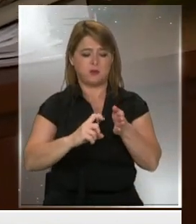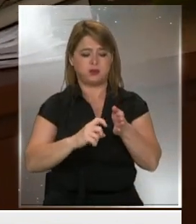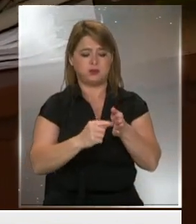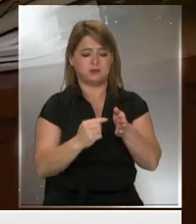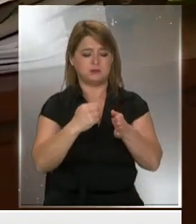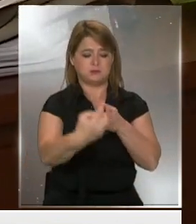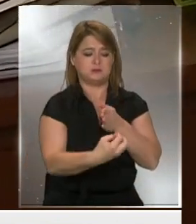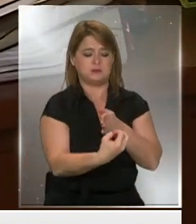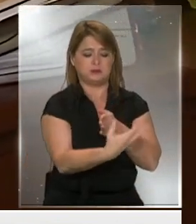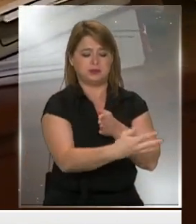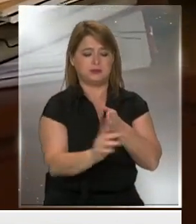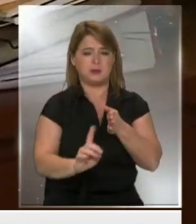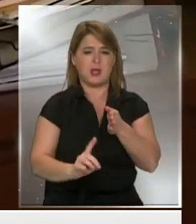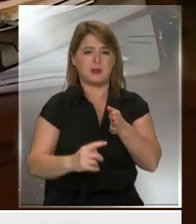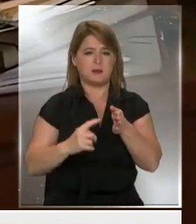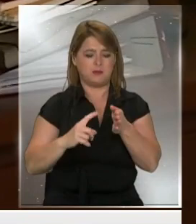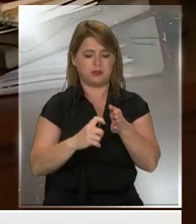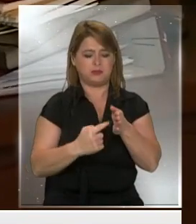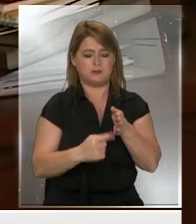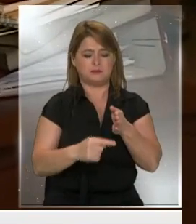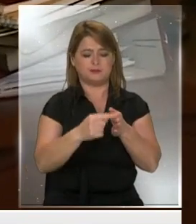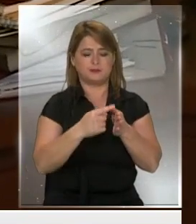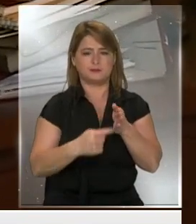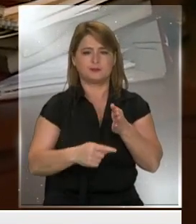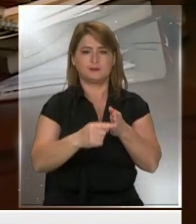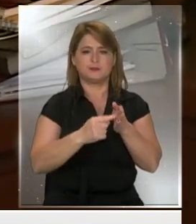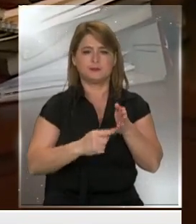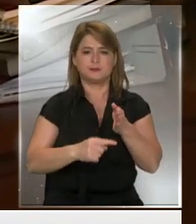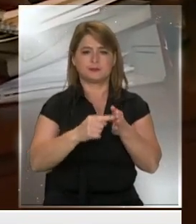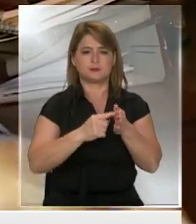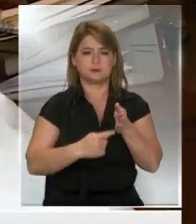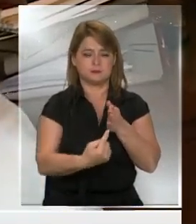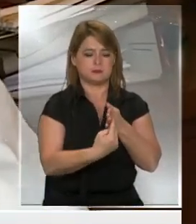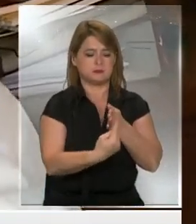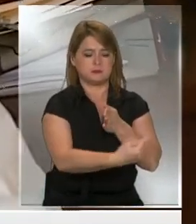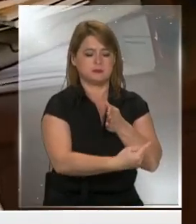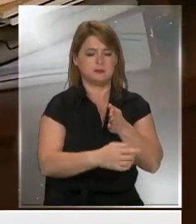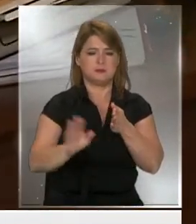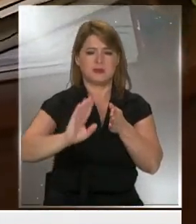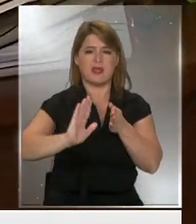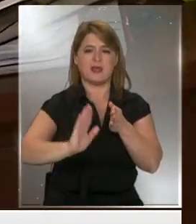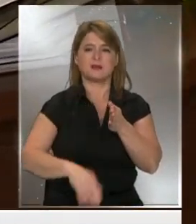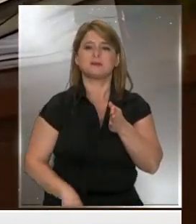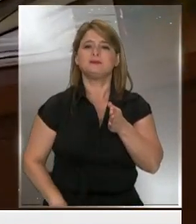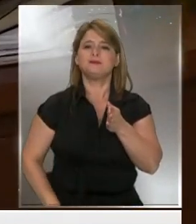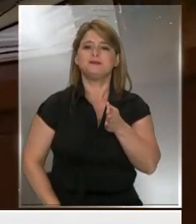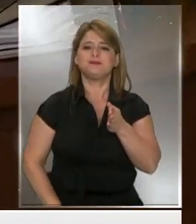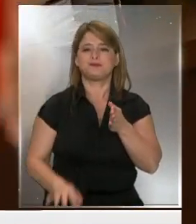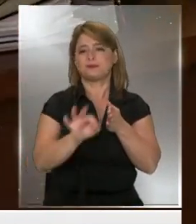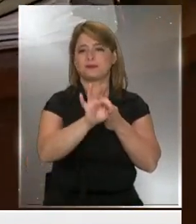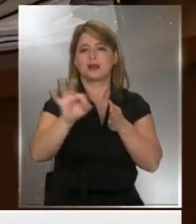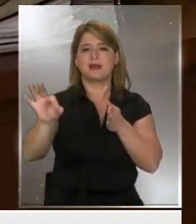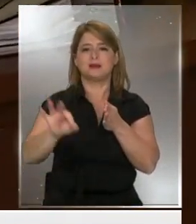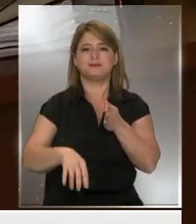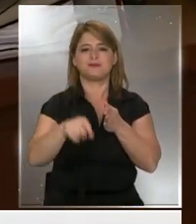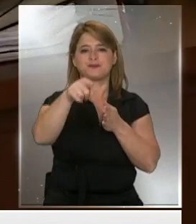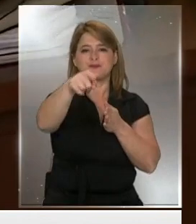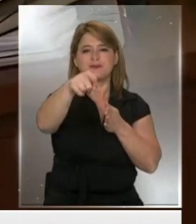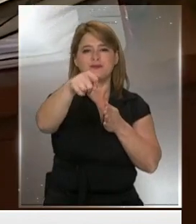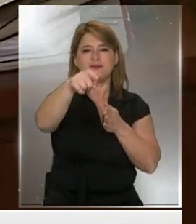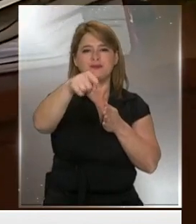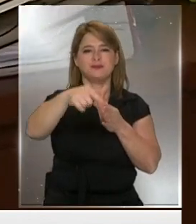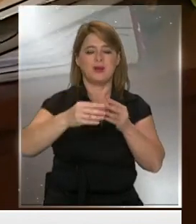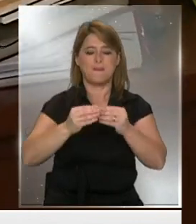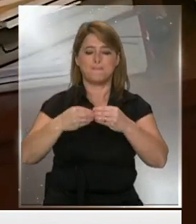pasa absolutamente nada a través de la mascarilla. Y lo voy a utilizar esta mascarilla de plástico como